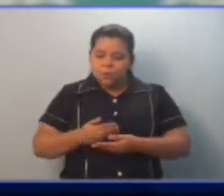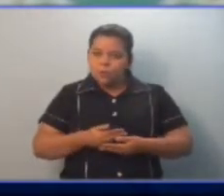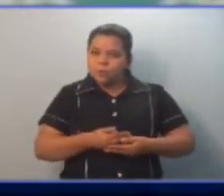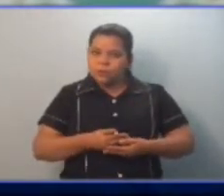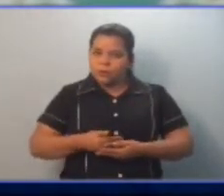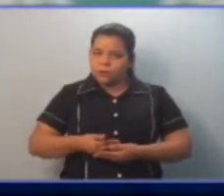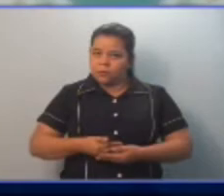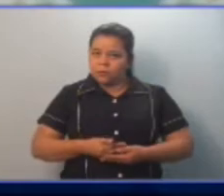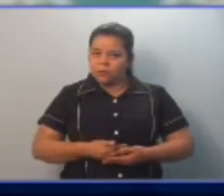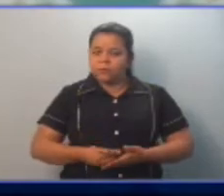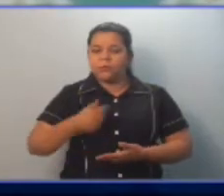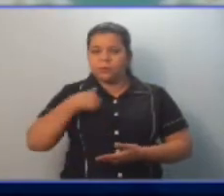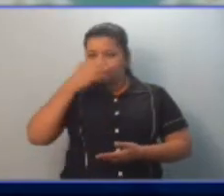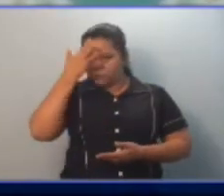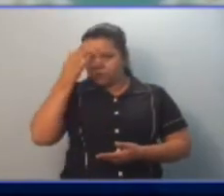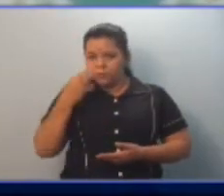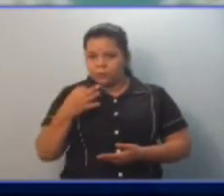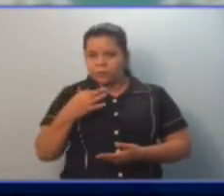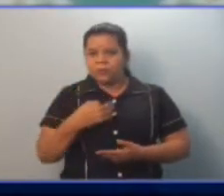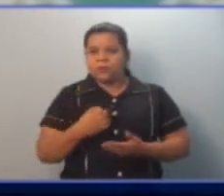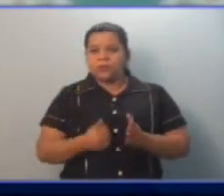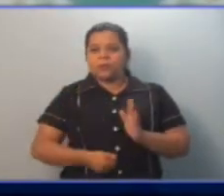discusión